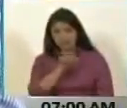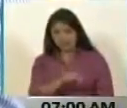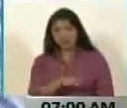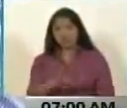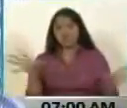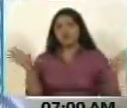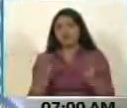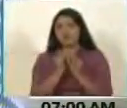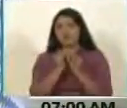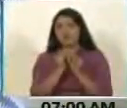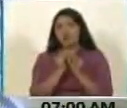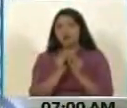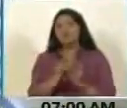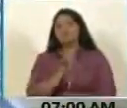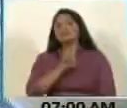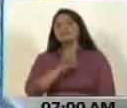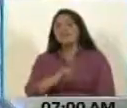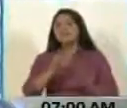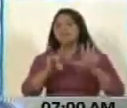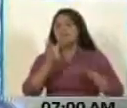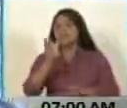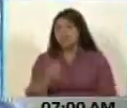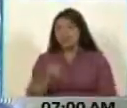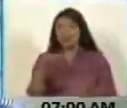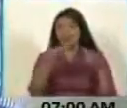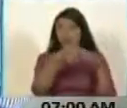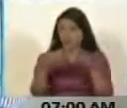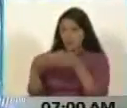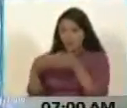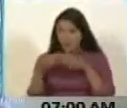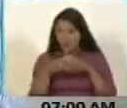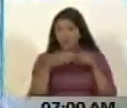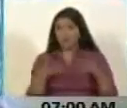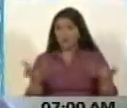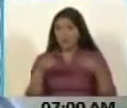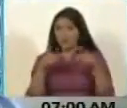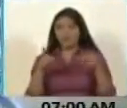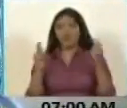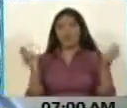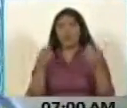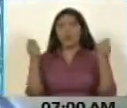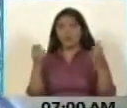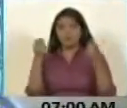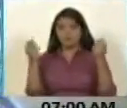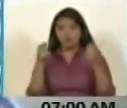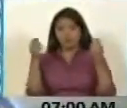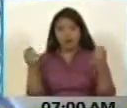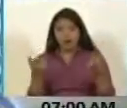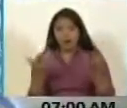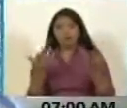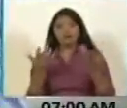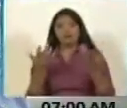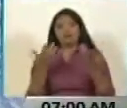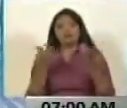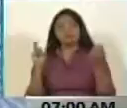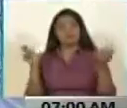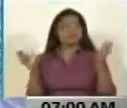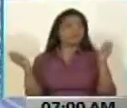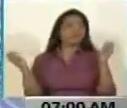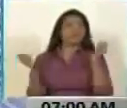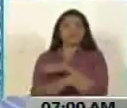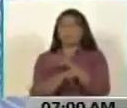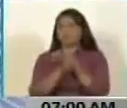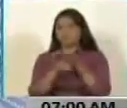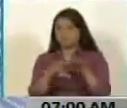total 180 agrupaciones que están participando entre conciertos promocionales, rondas de negocios y